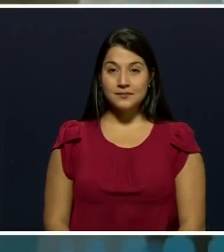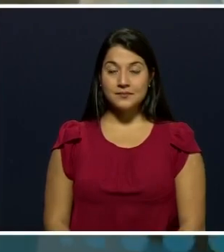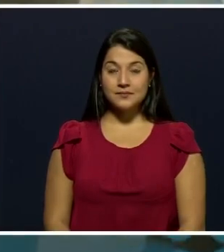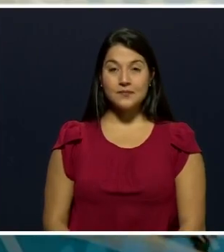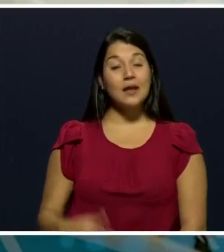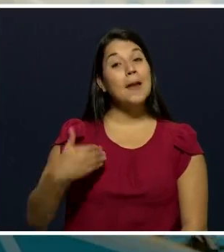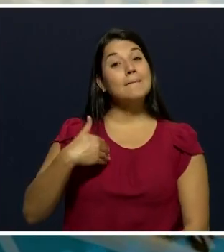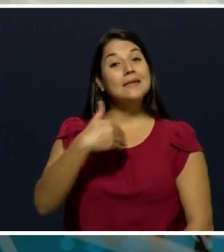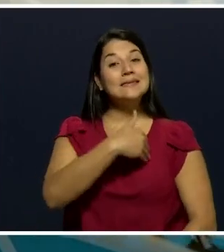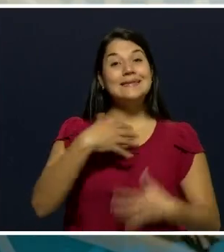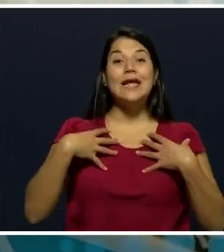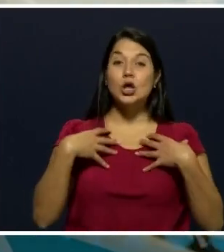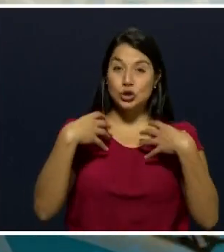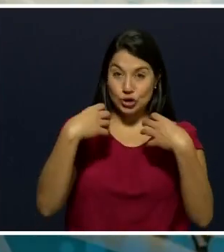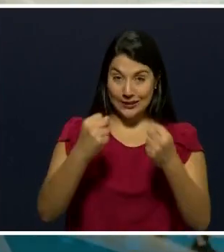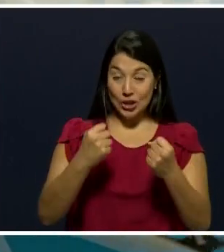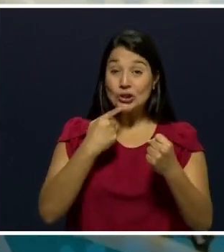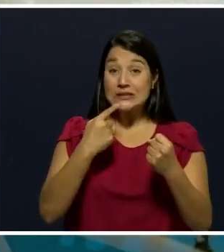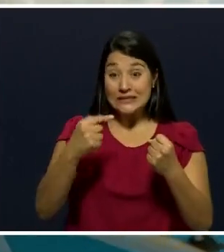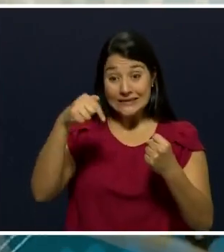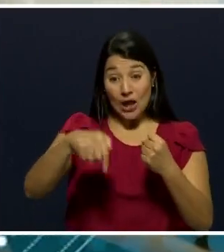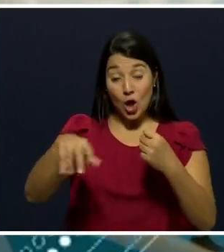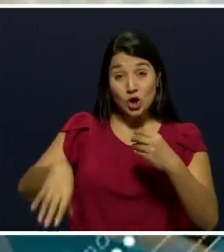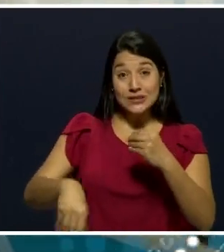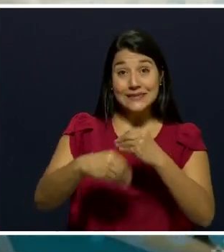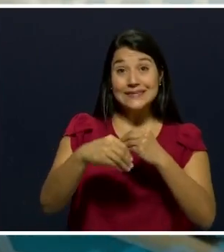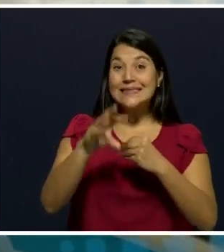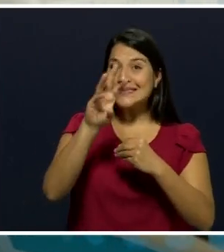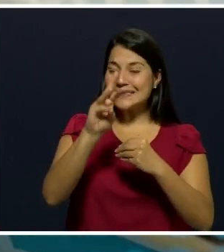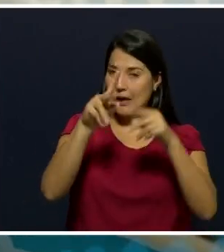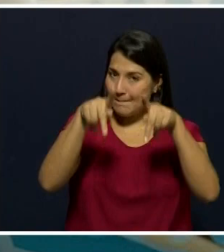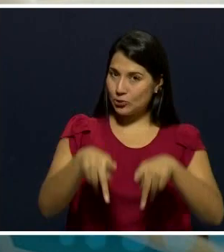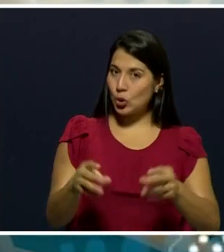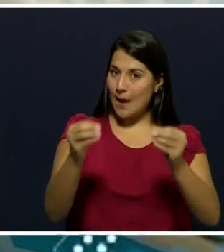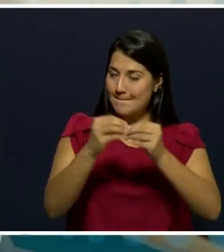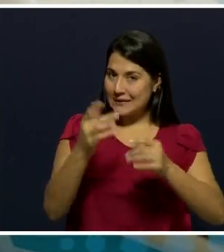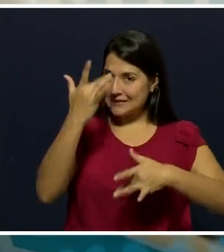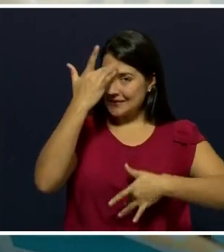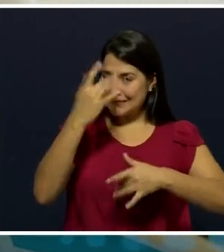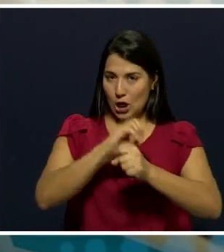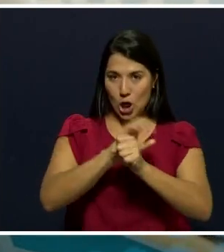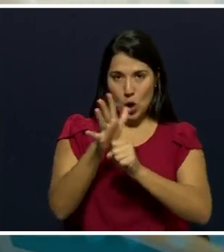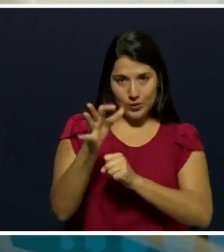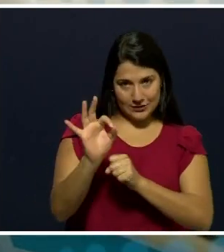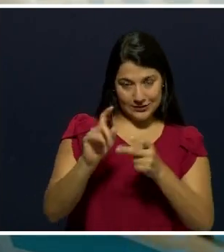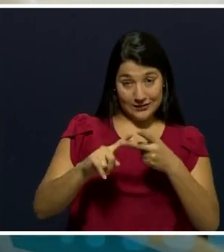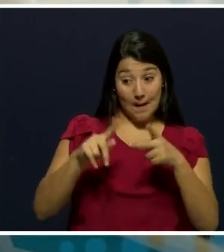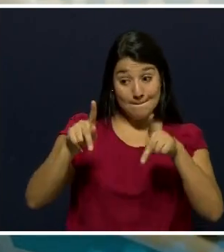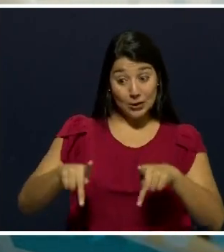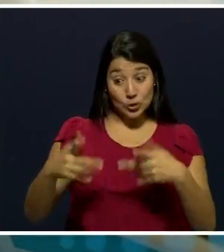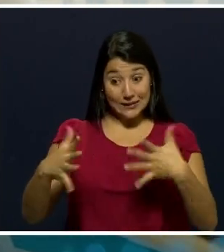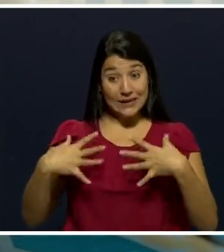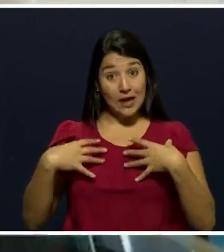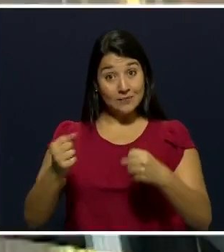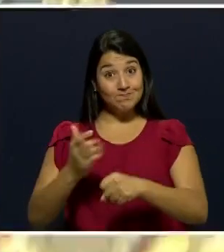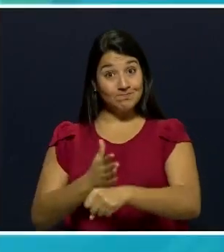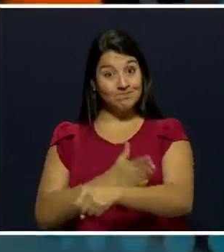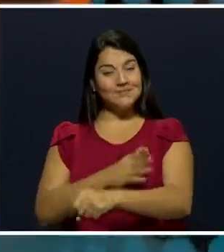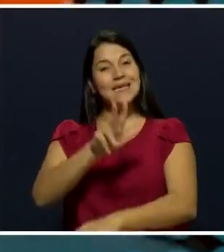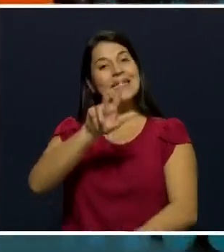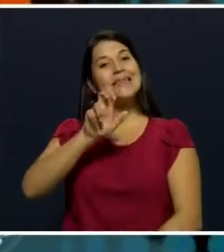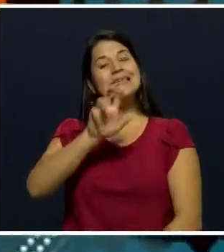El Ministerio de Salud confirmó 6 nuevos casos de COVID-19 en nuestro país y los recuperados llegaron a 355.